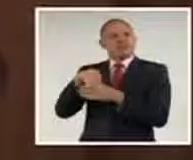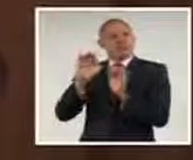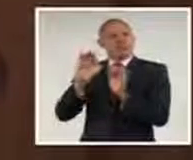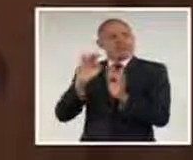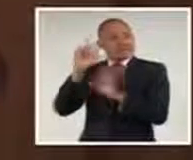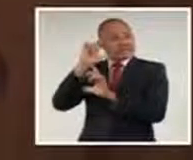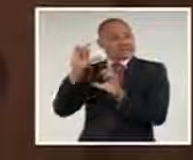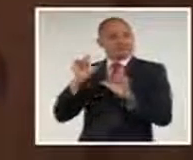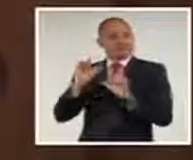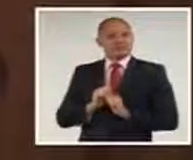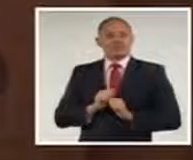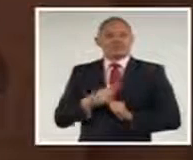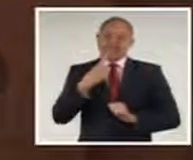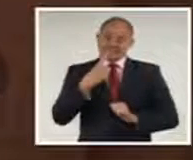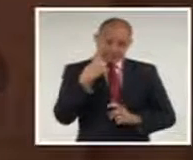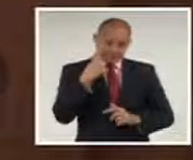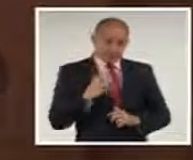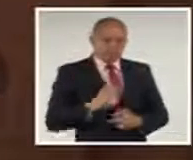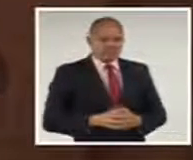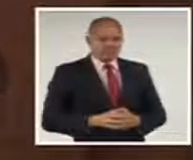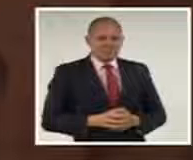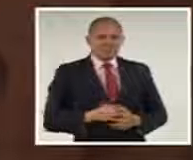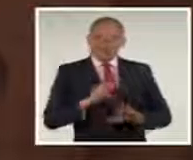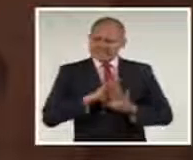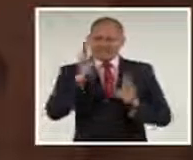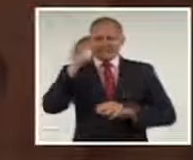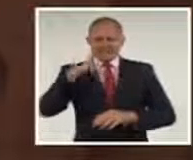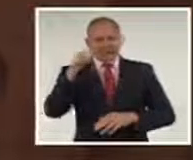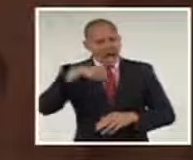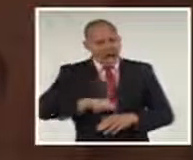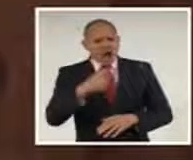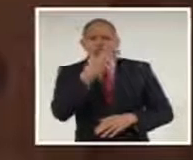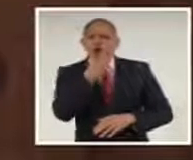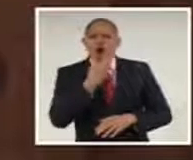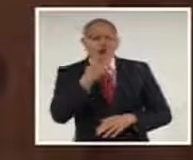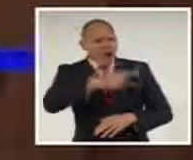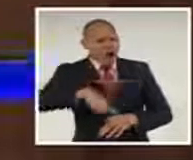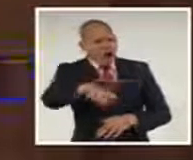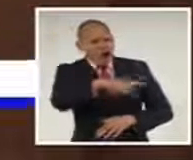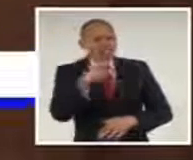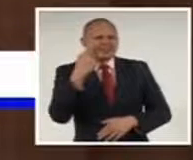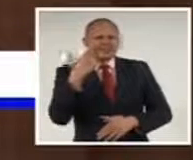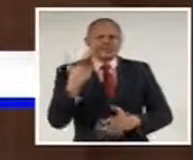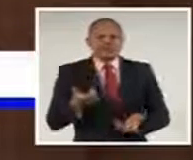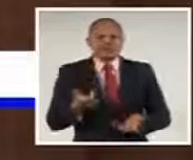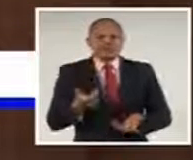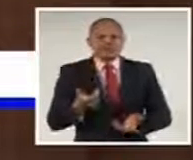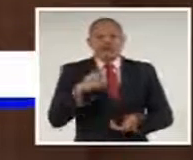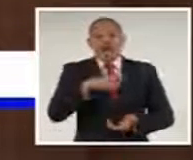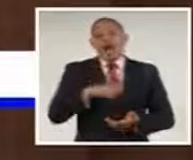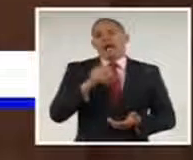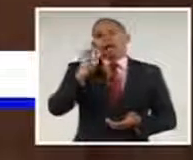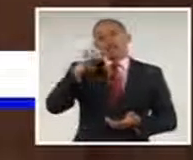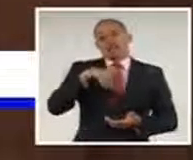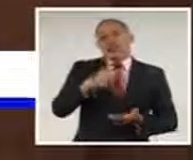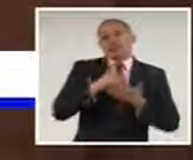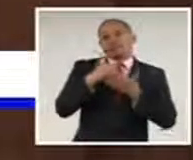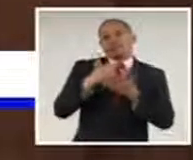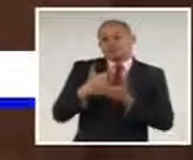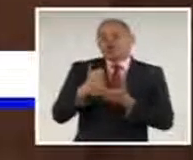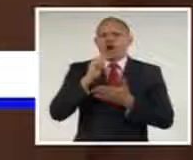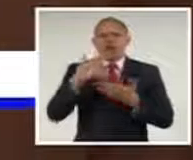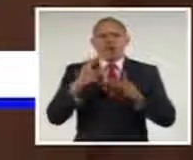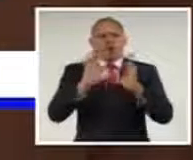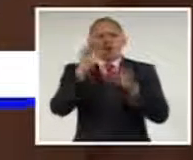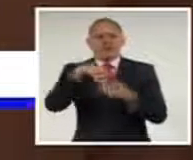el replanteo de las lógicas con las que las juventudes participan en la construcción de la sociedad, del proyecto